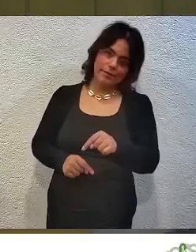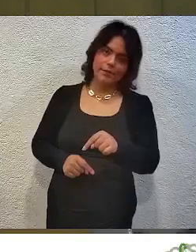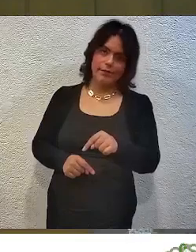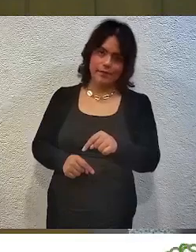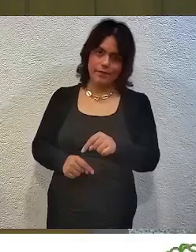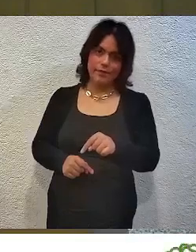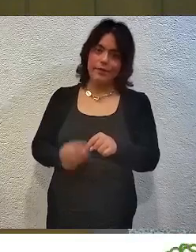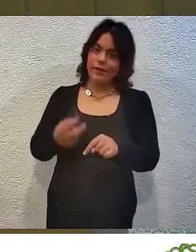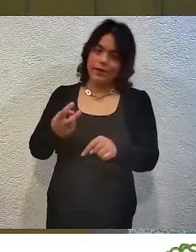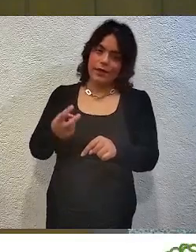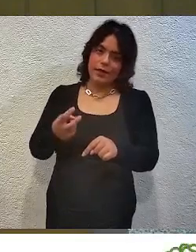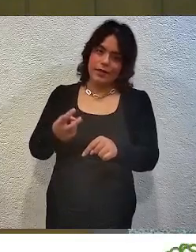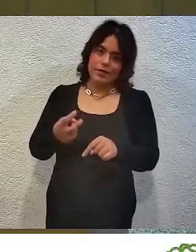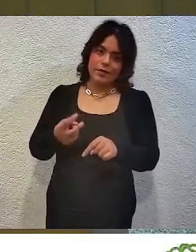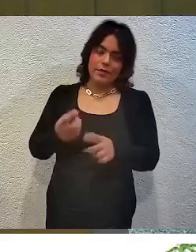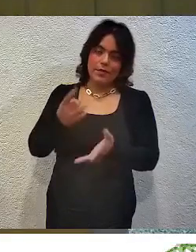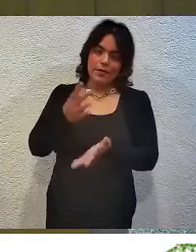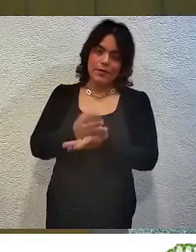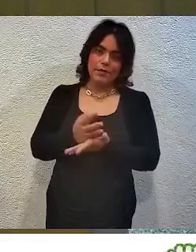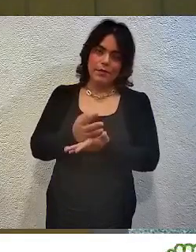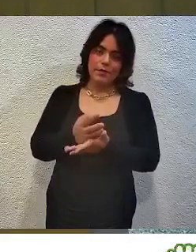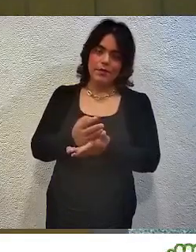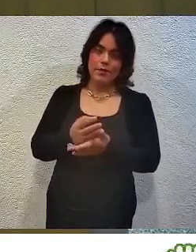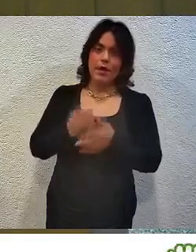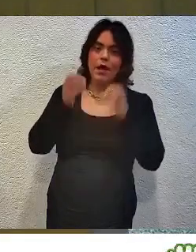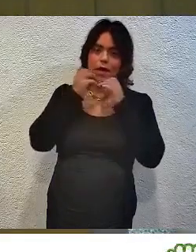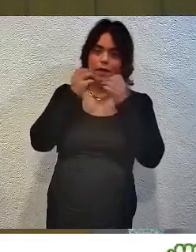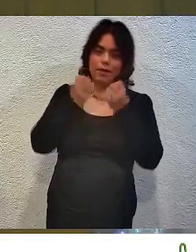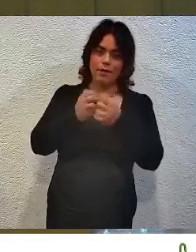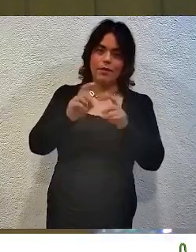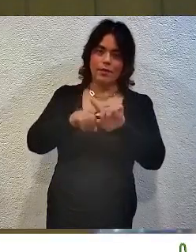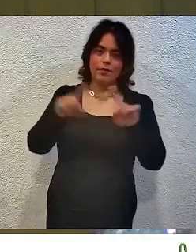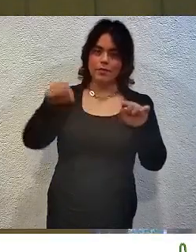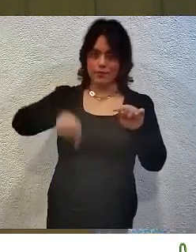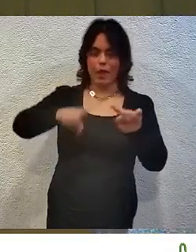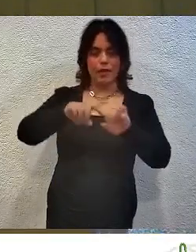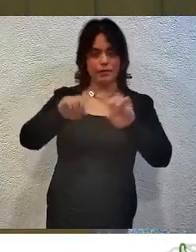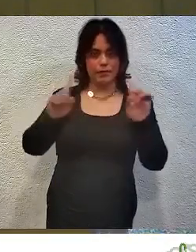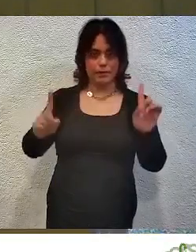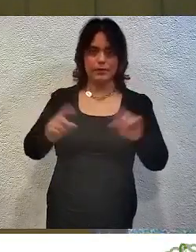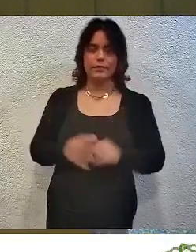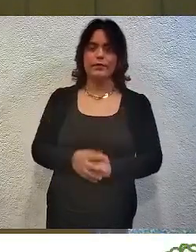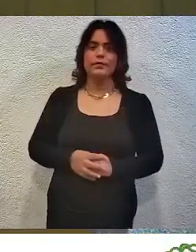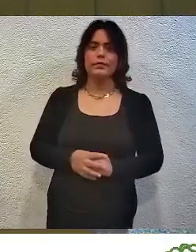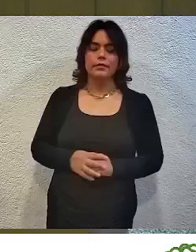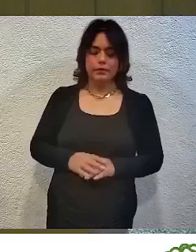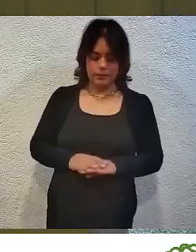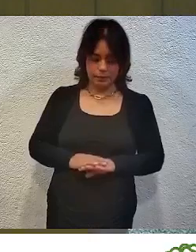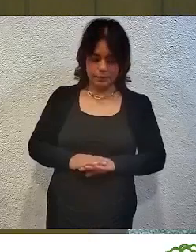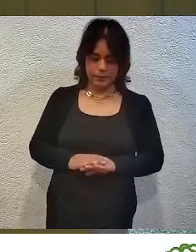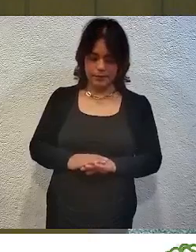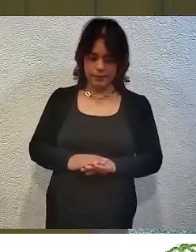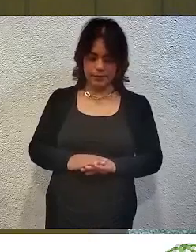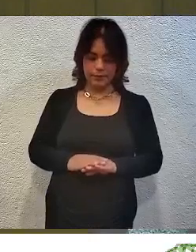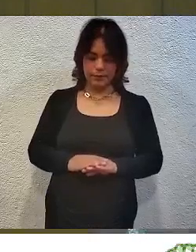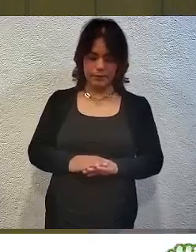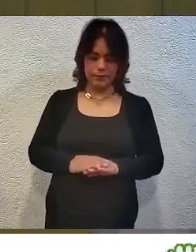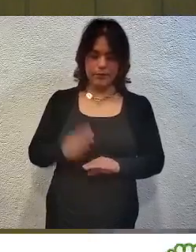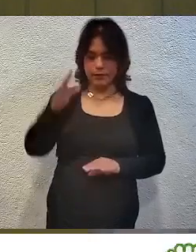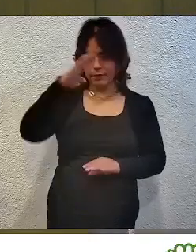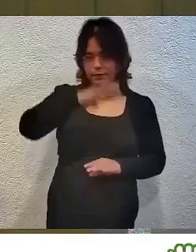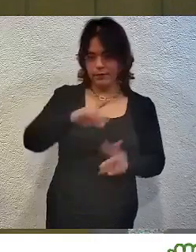una facultad de un órgano distinto a este órgano de control. Se inicia el